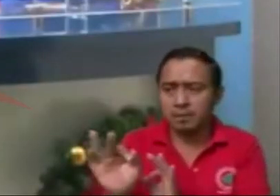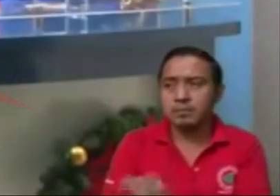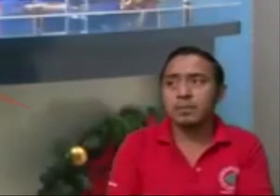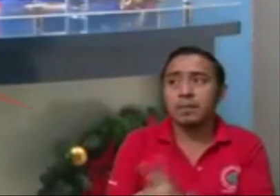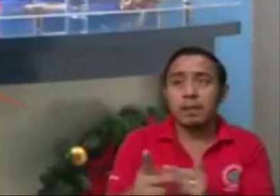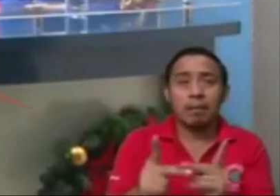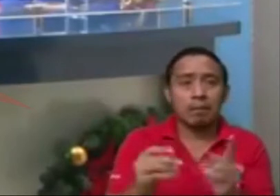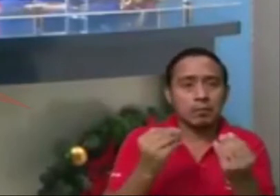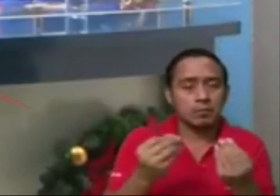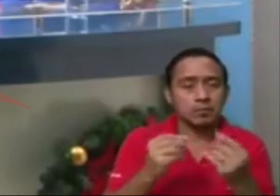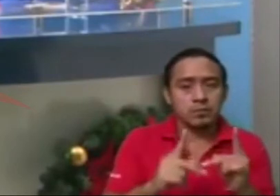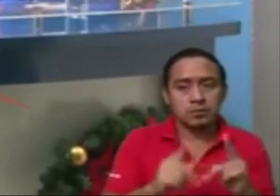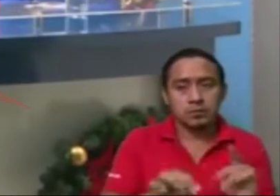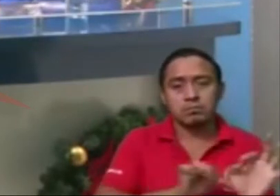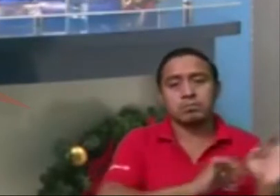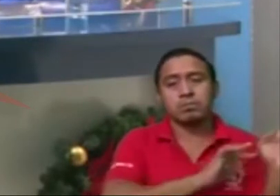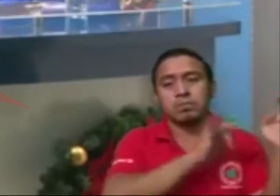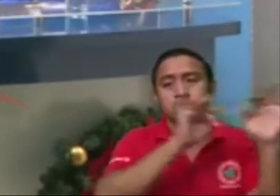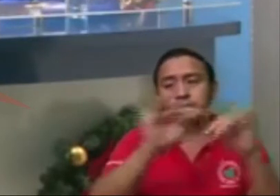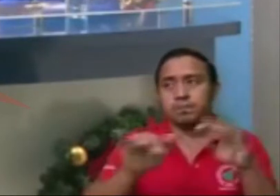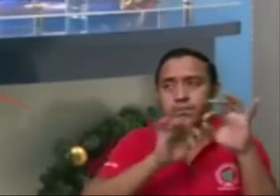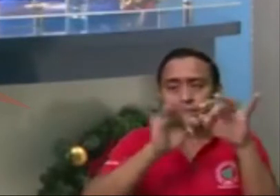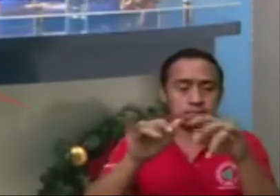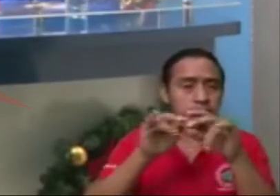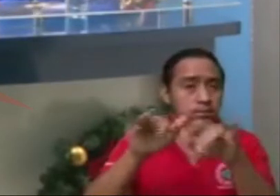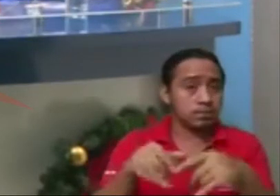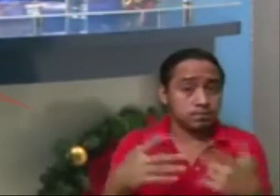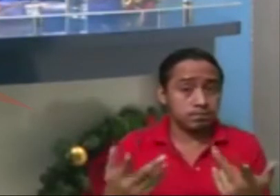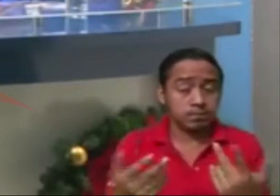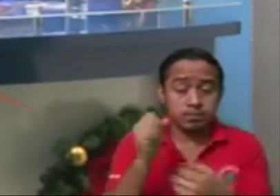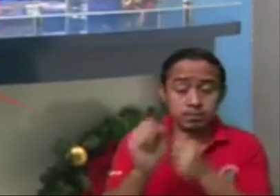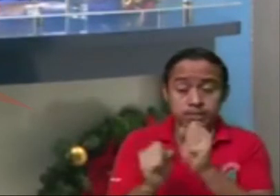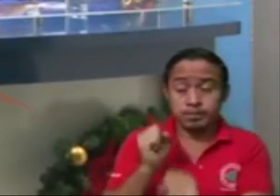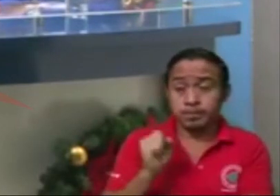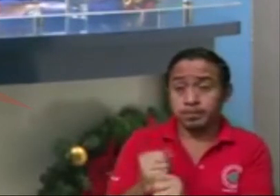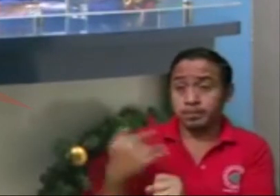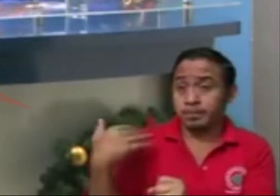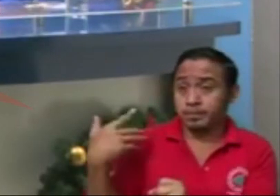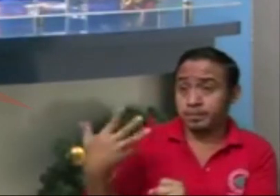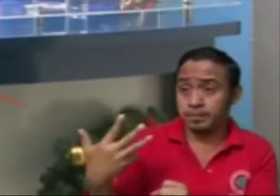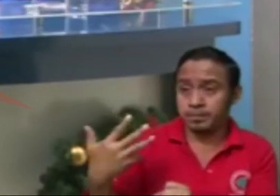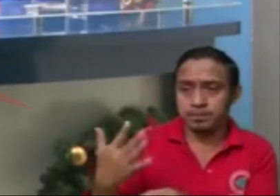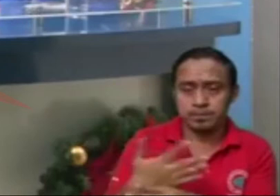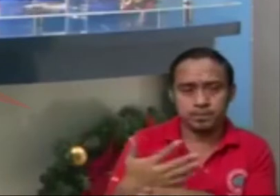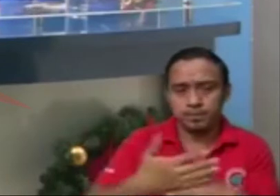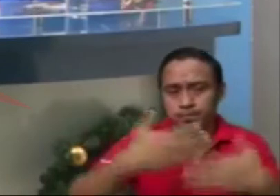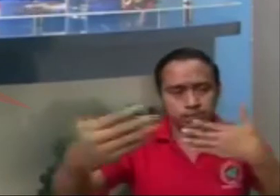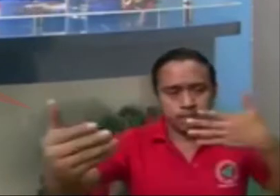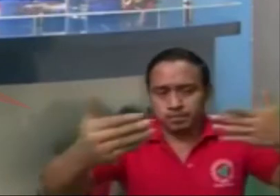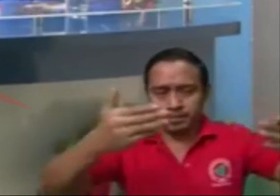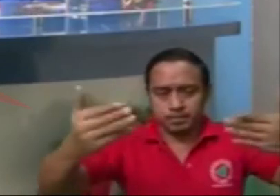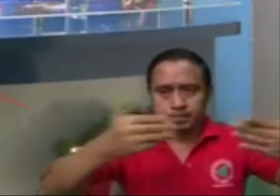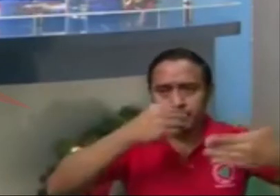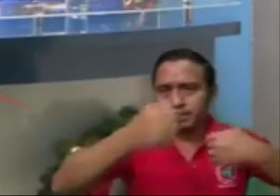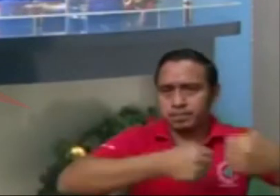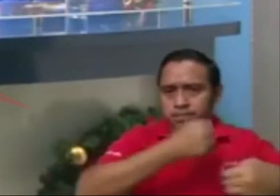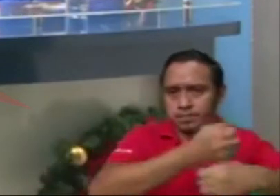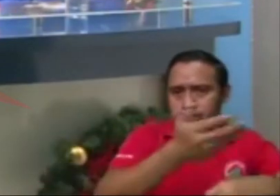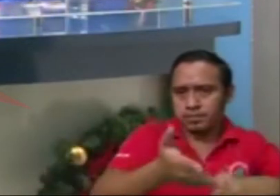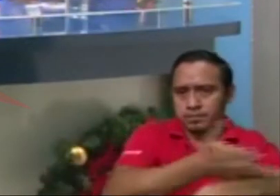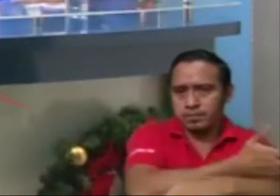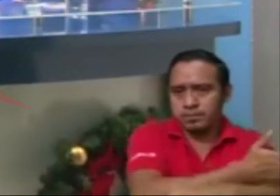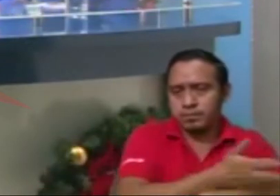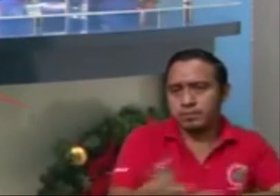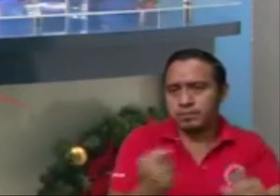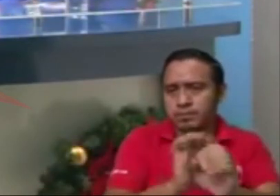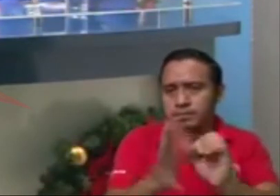de afluencia de visitantes que reciben hoy por hoy y desde el año pasado no es comparable a lo que recibían antes de la